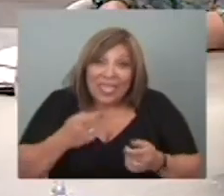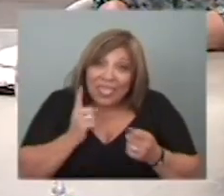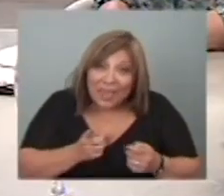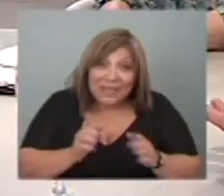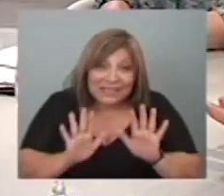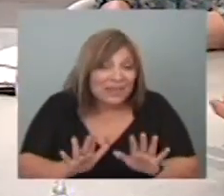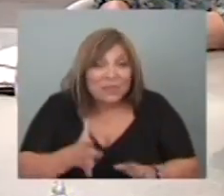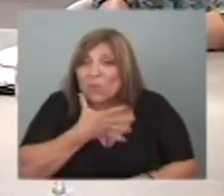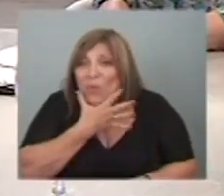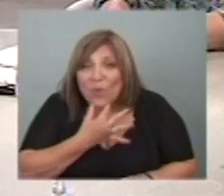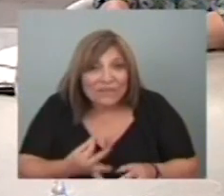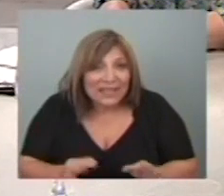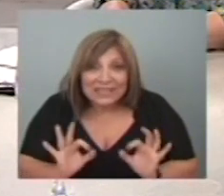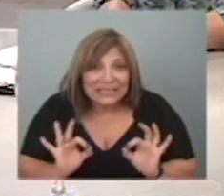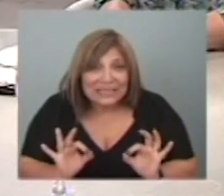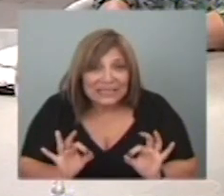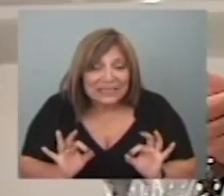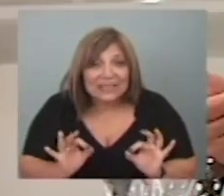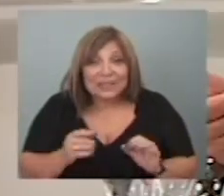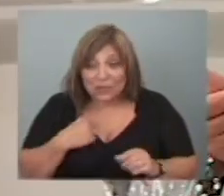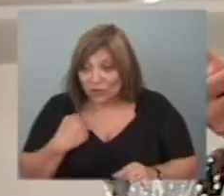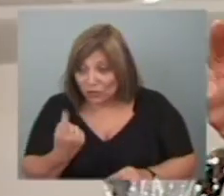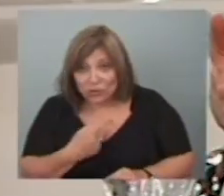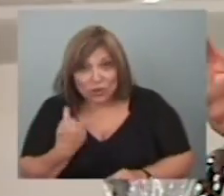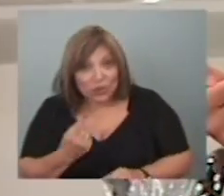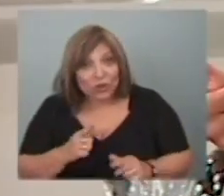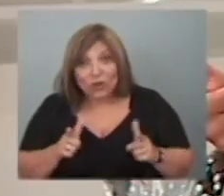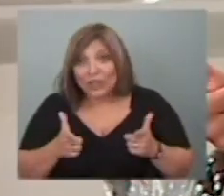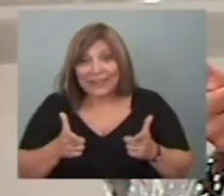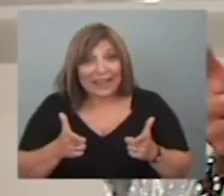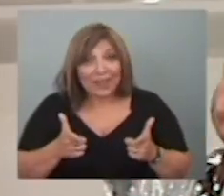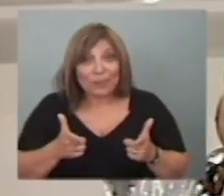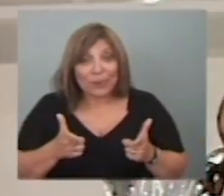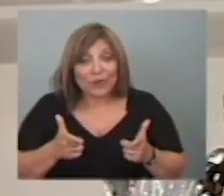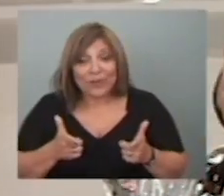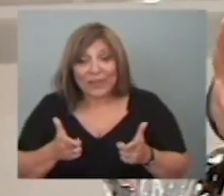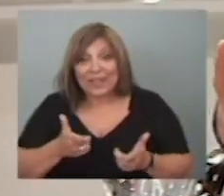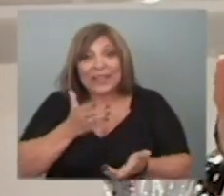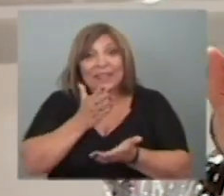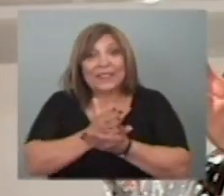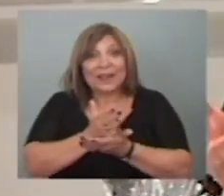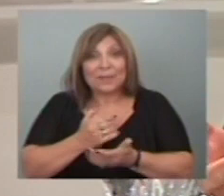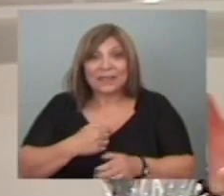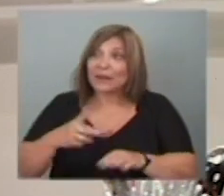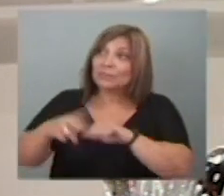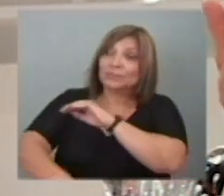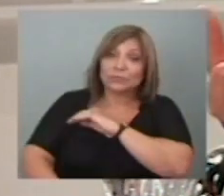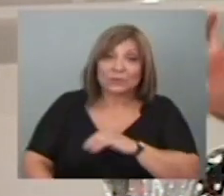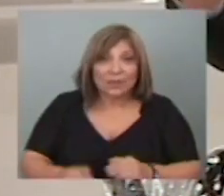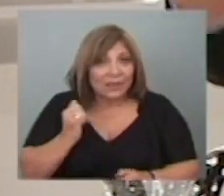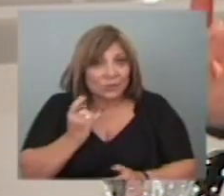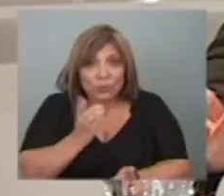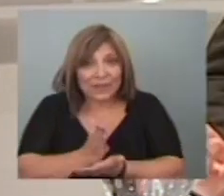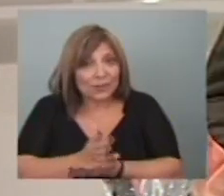por una cuestión muy sencilla. Nosotros no tenemos el derecho de limitar un derecho que es